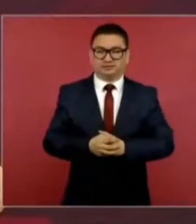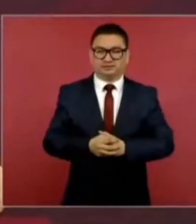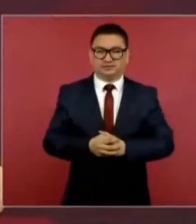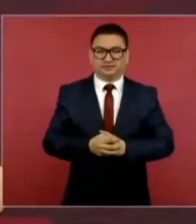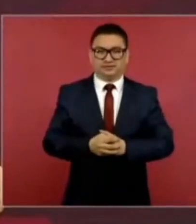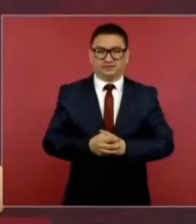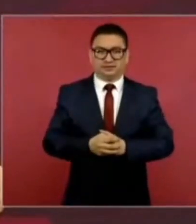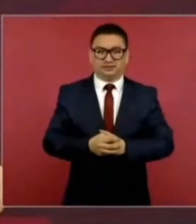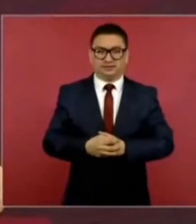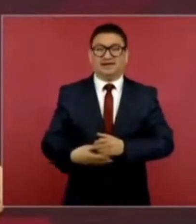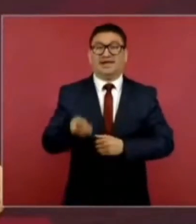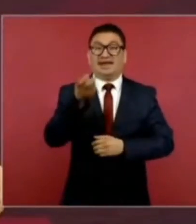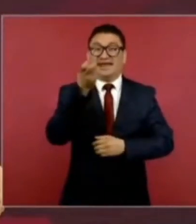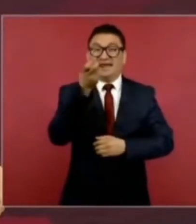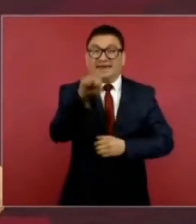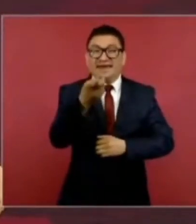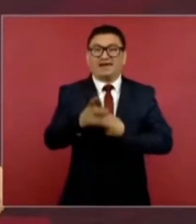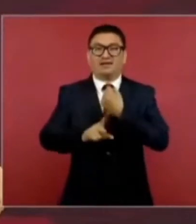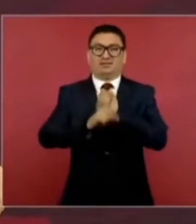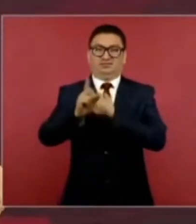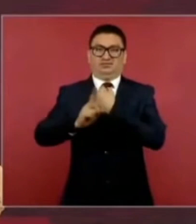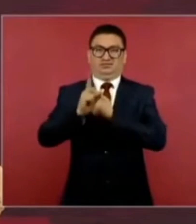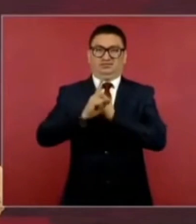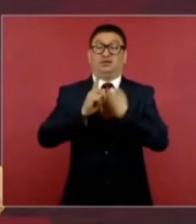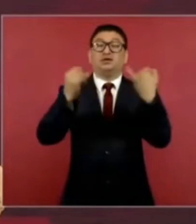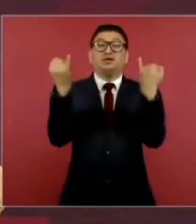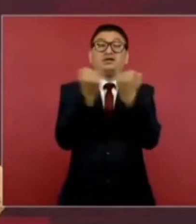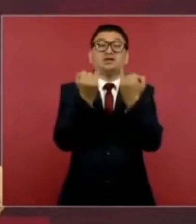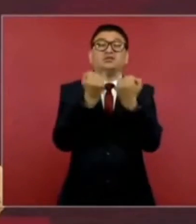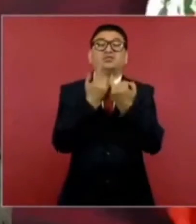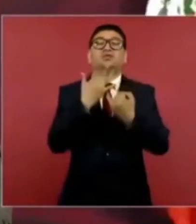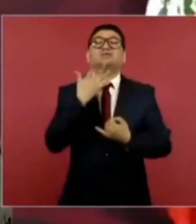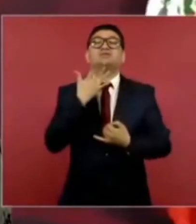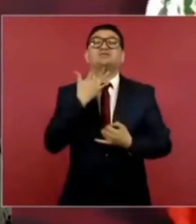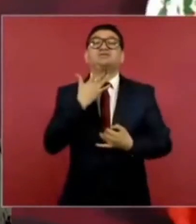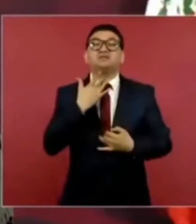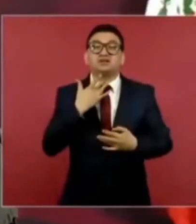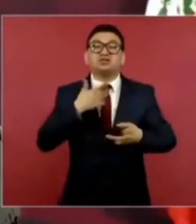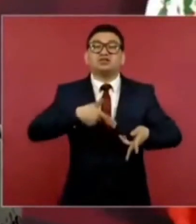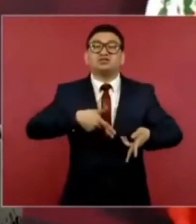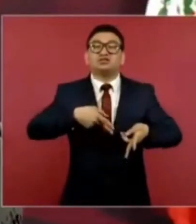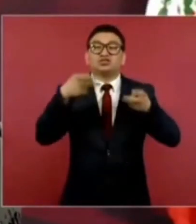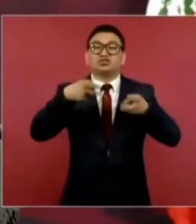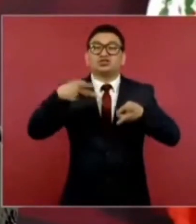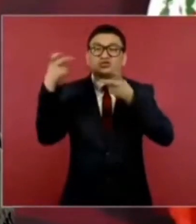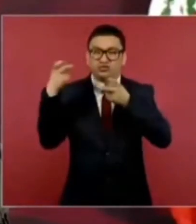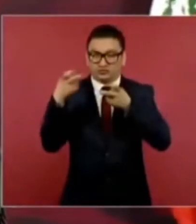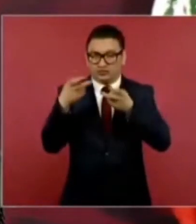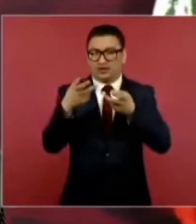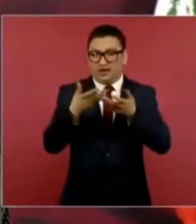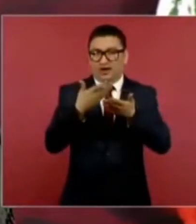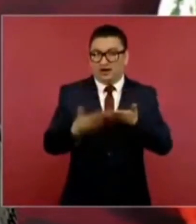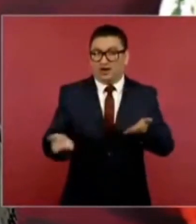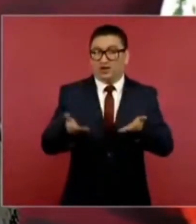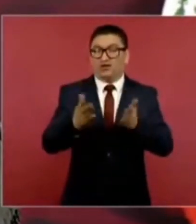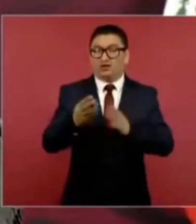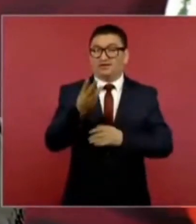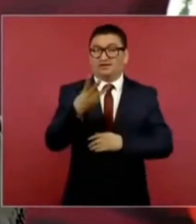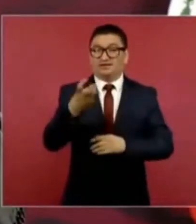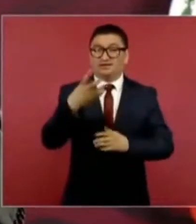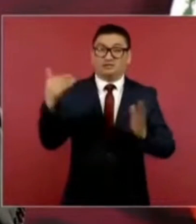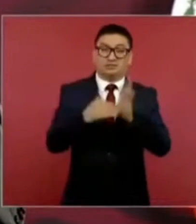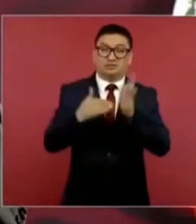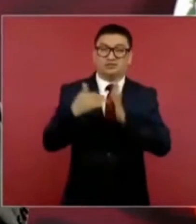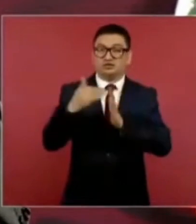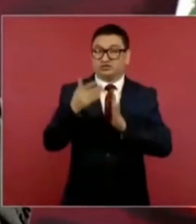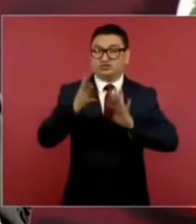Ese es el problema. Lo del huachicol, ya vamos a tener 300,000 millones. Ayer hablaba yo.